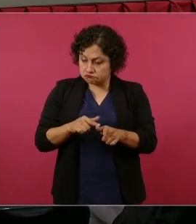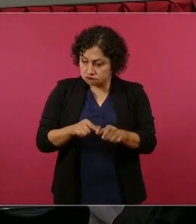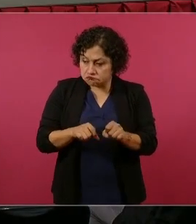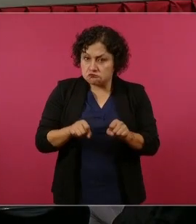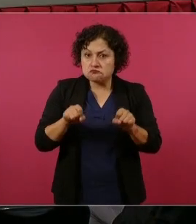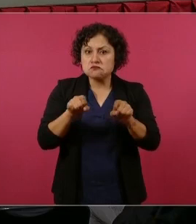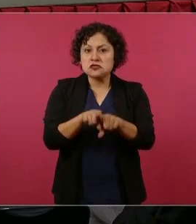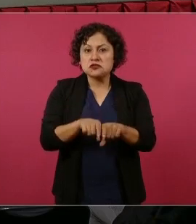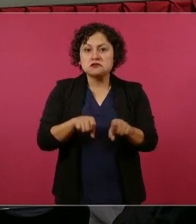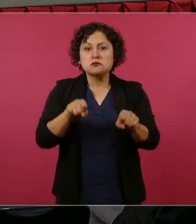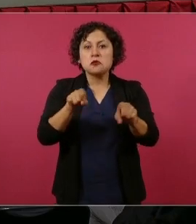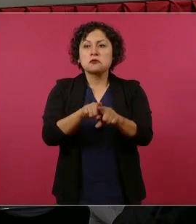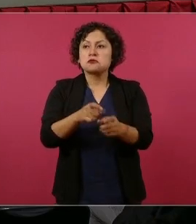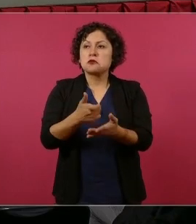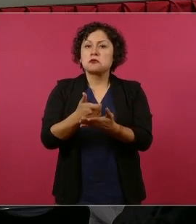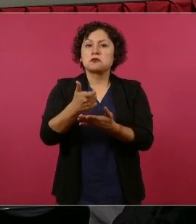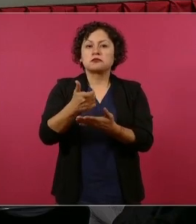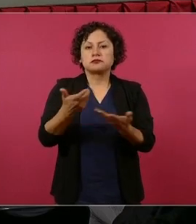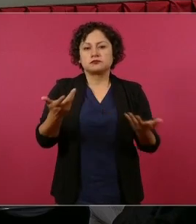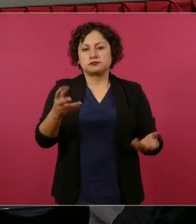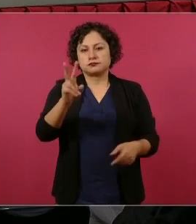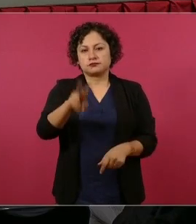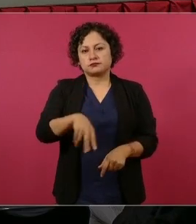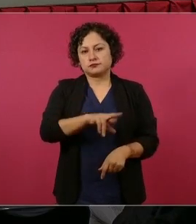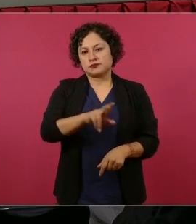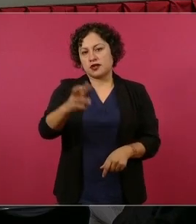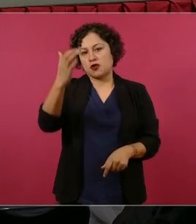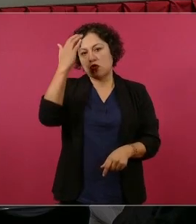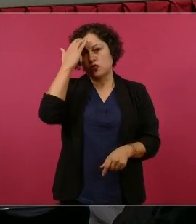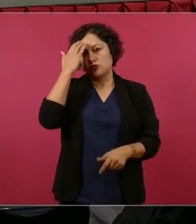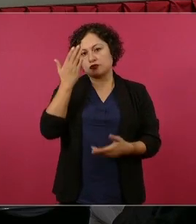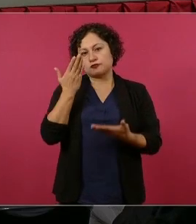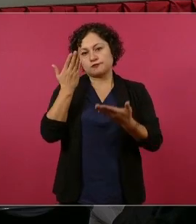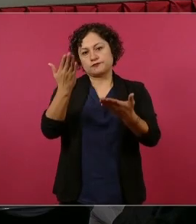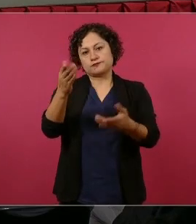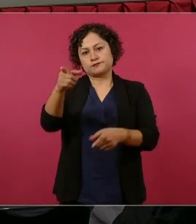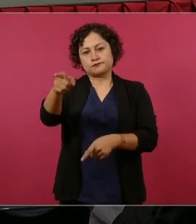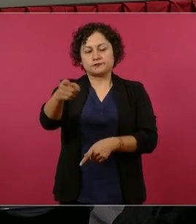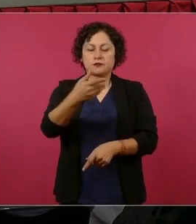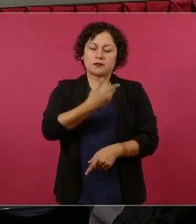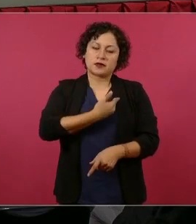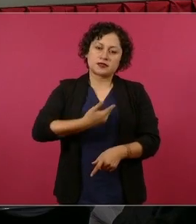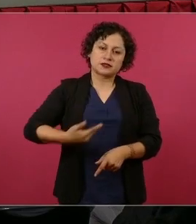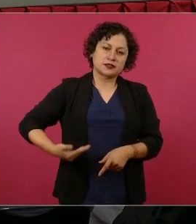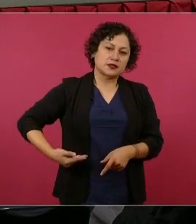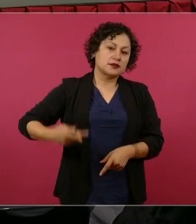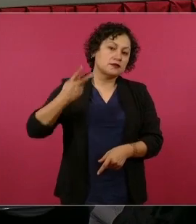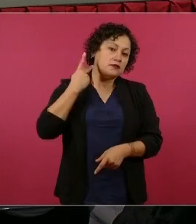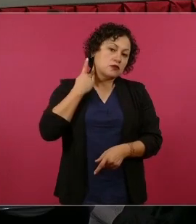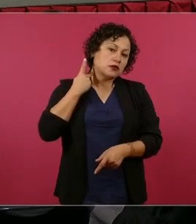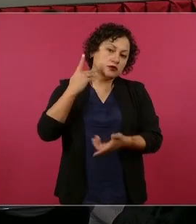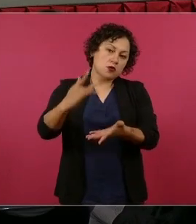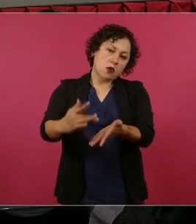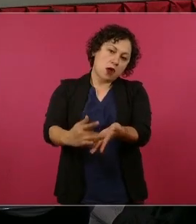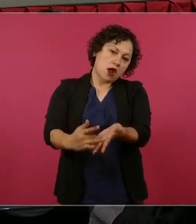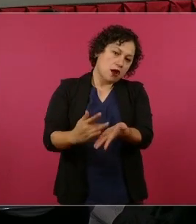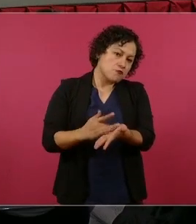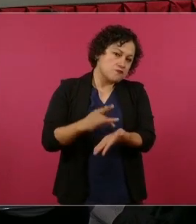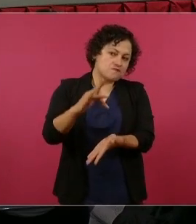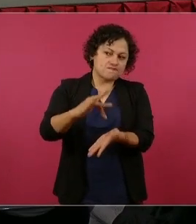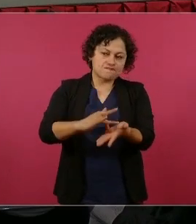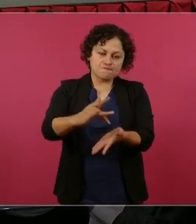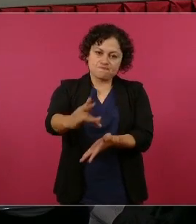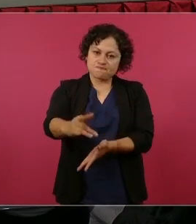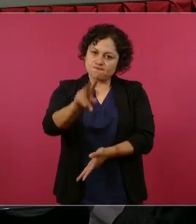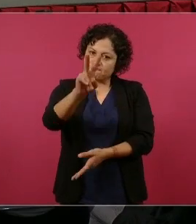este resultado, que todo ha sido por el apoyo político y la fuerza personal del presidente de la